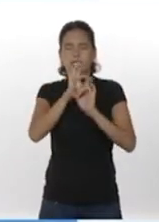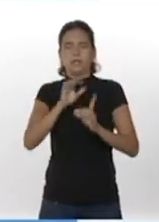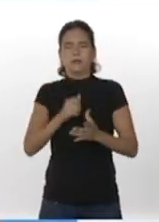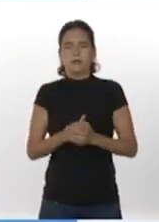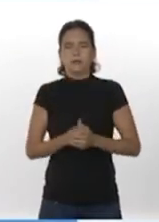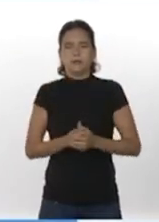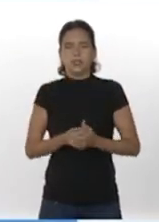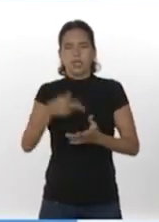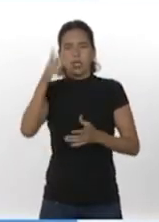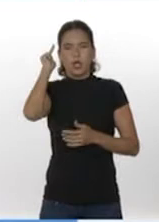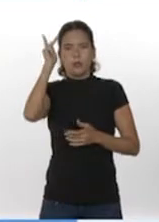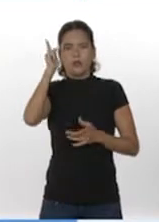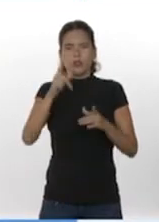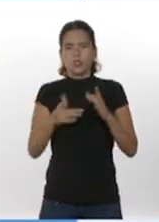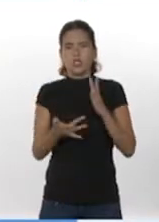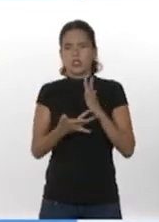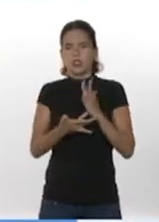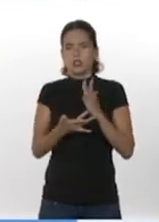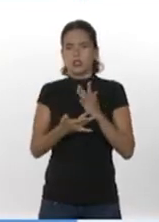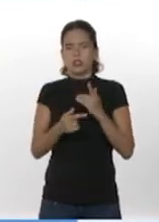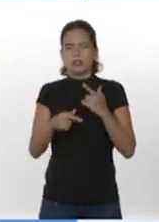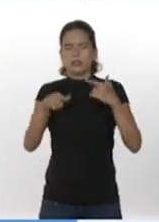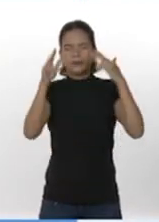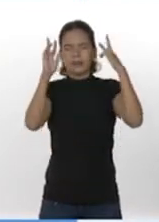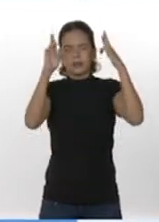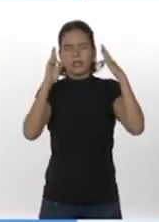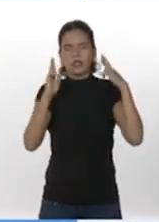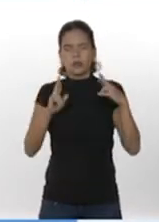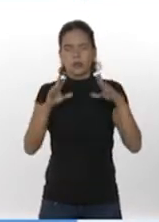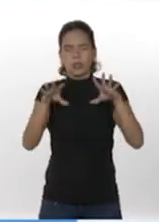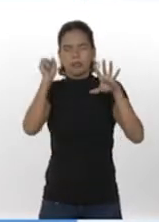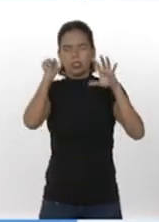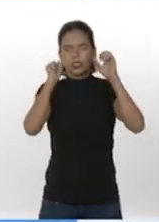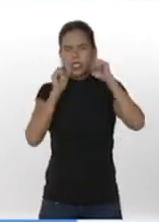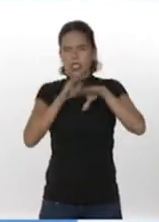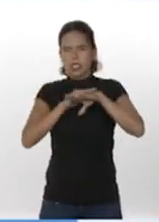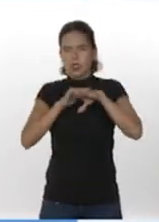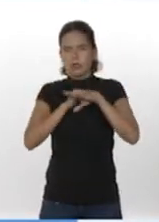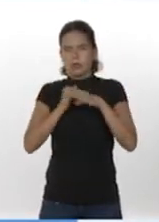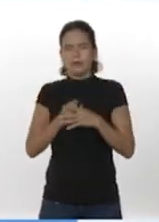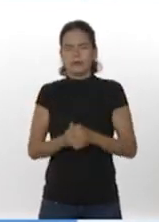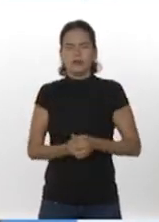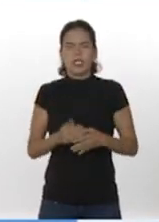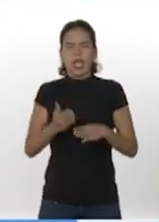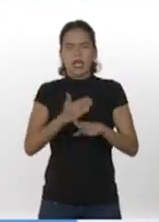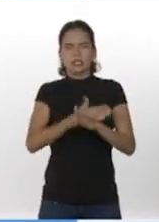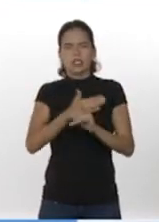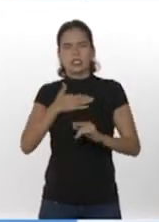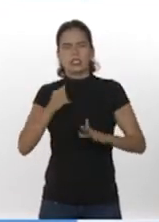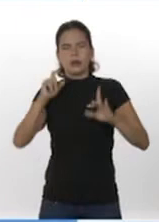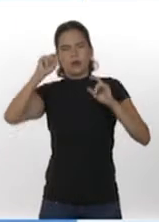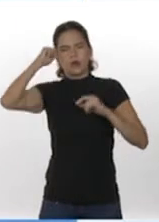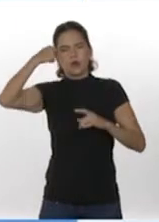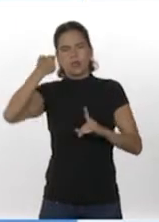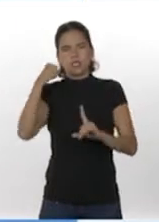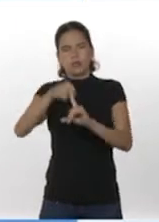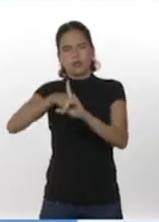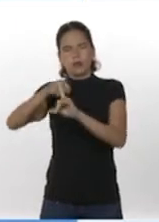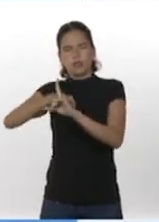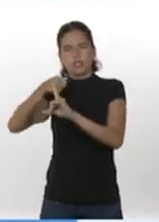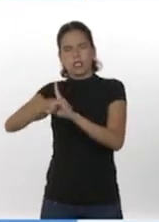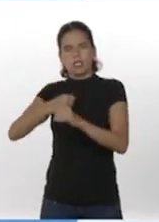especial y a los profesores del segmento Recursos para el Aprendizaje. Pero antes de comenzar, quisiéramos recordarles que seguimos en la batalla contra